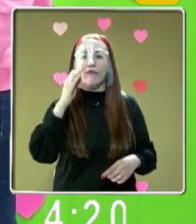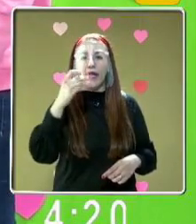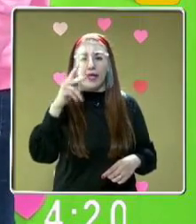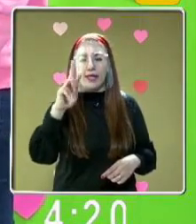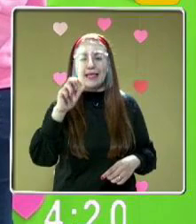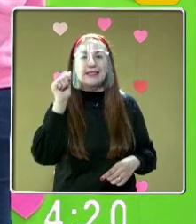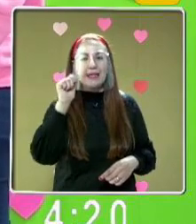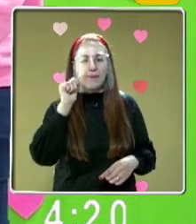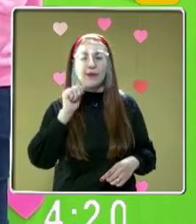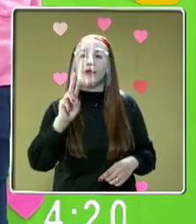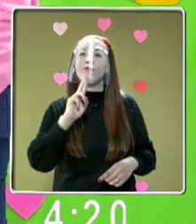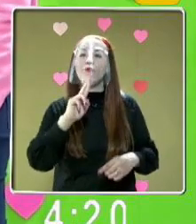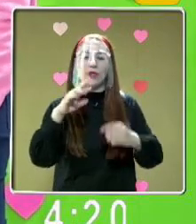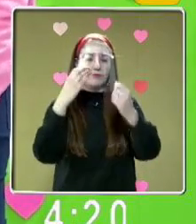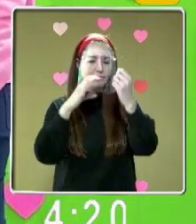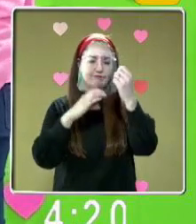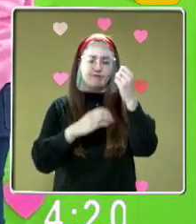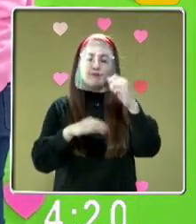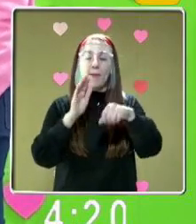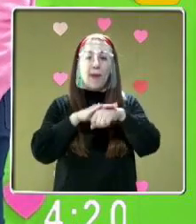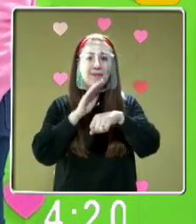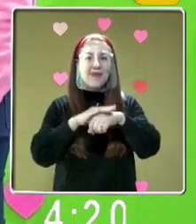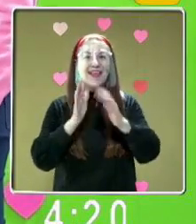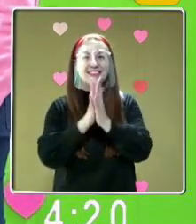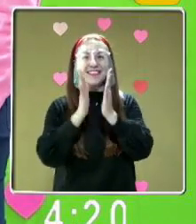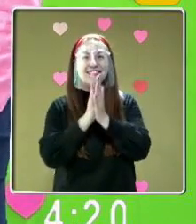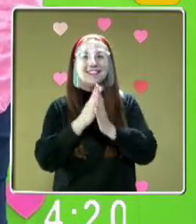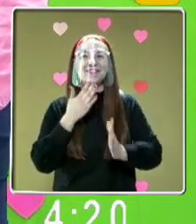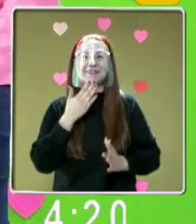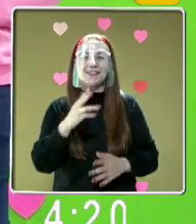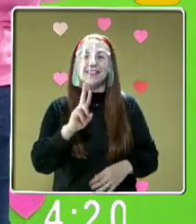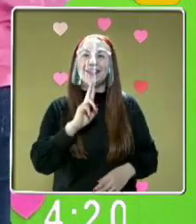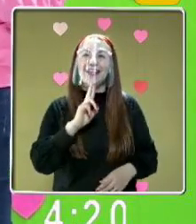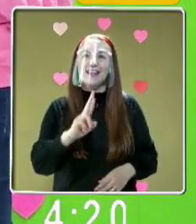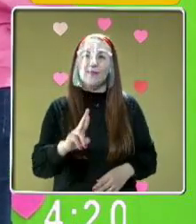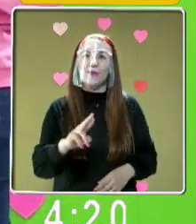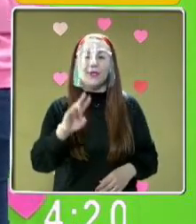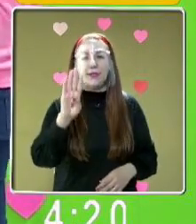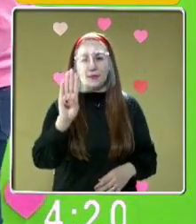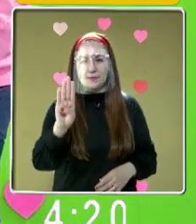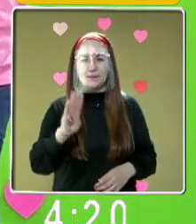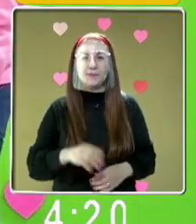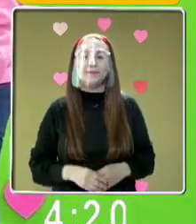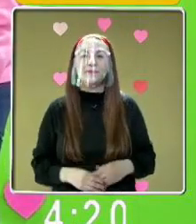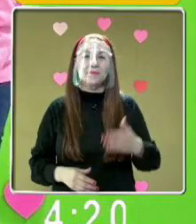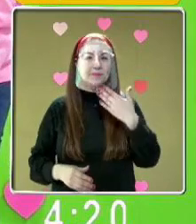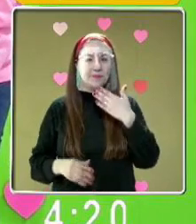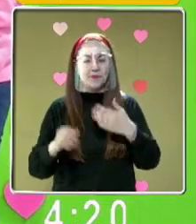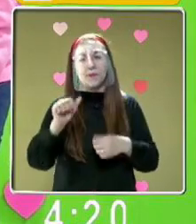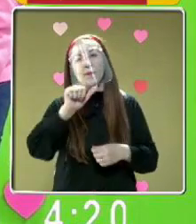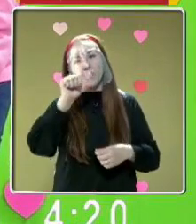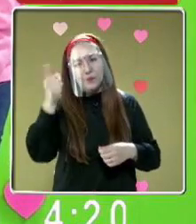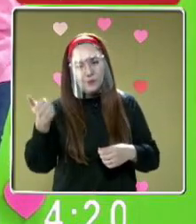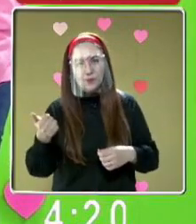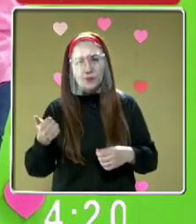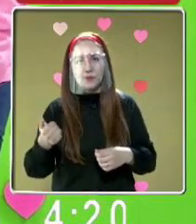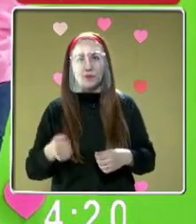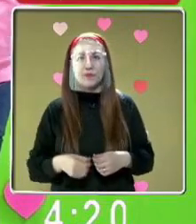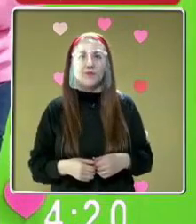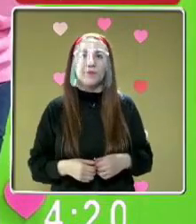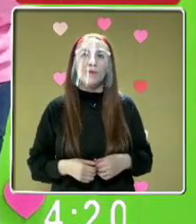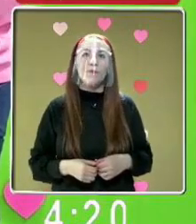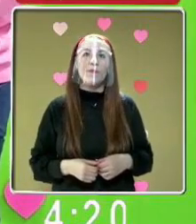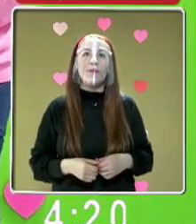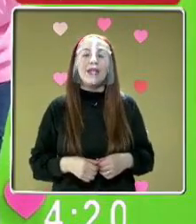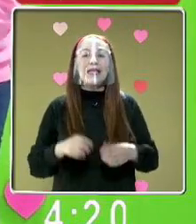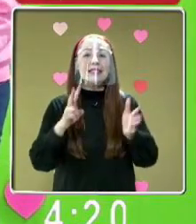llegan más respuestas, maestra. Entonces aquí la respuesta fue... Es la B. La B, pero vamos a avanzar. Ya te había dicho que aquí el tema que estamos